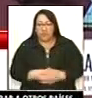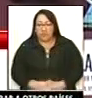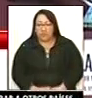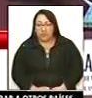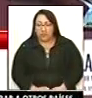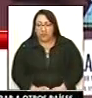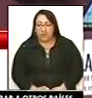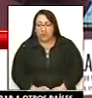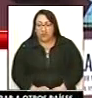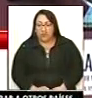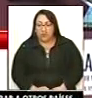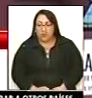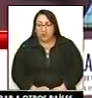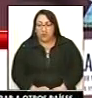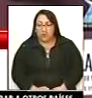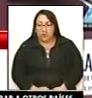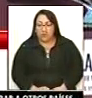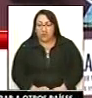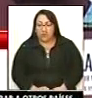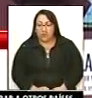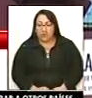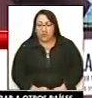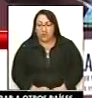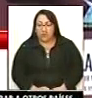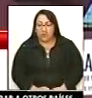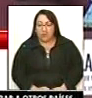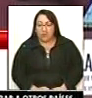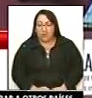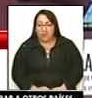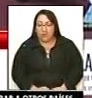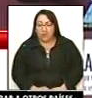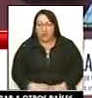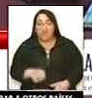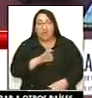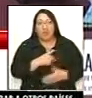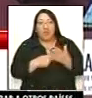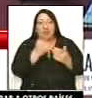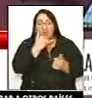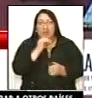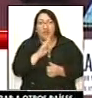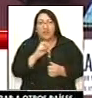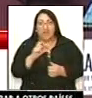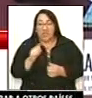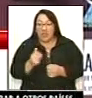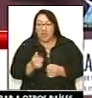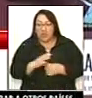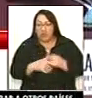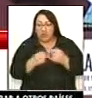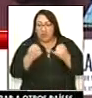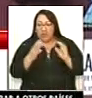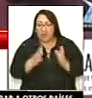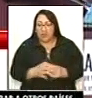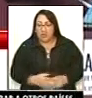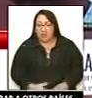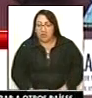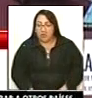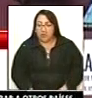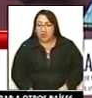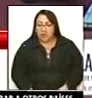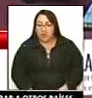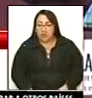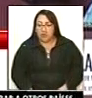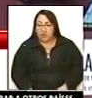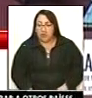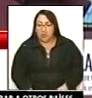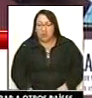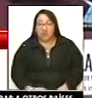no tengo idea si realmente el Fiscal de la Nación tiene el derecho a saber qué pasa en las fiscalías, que pueden ser autónomas e independientes, pero ¿tiene derecho a saber